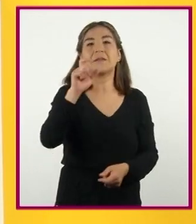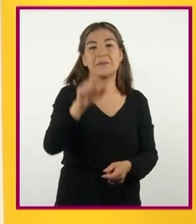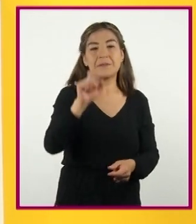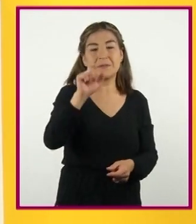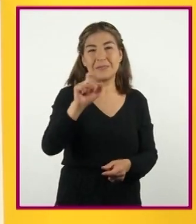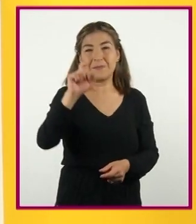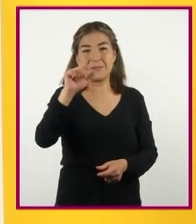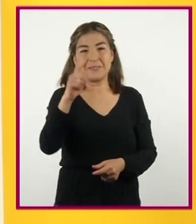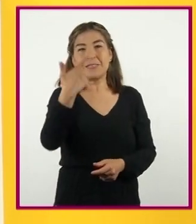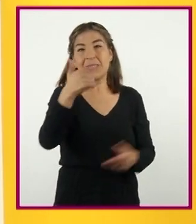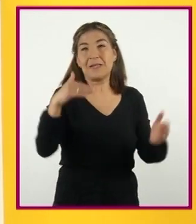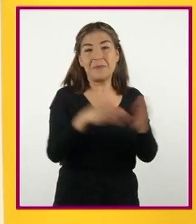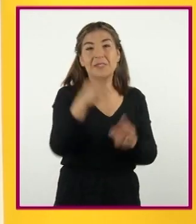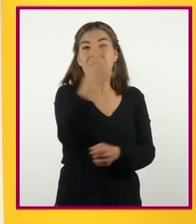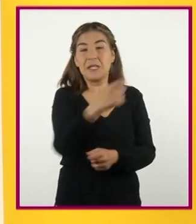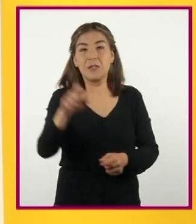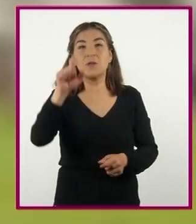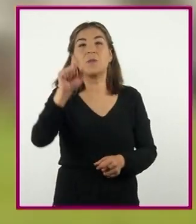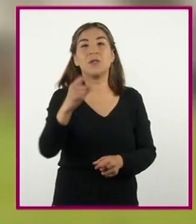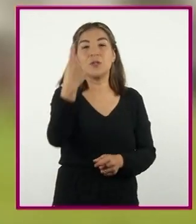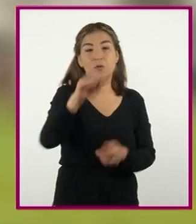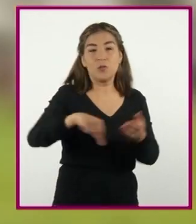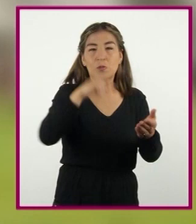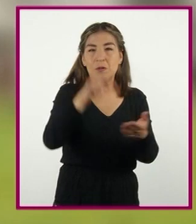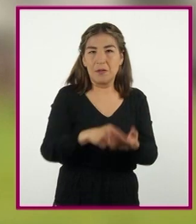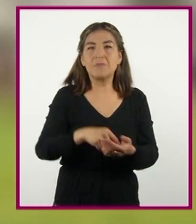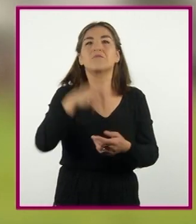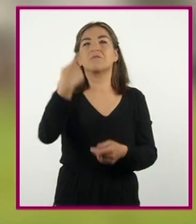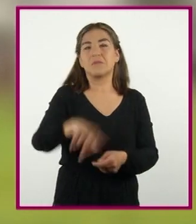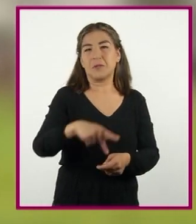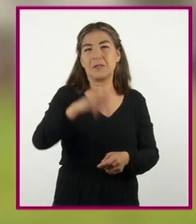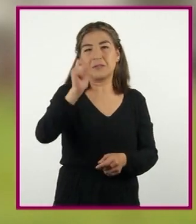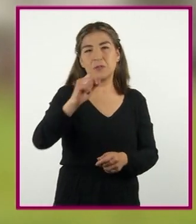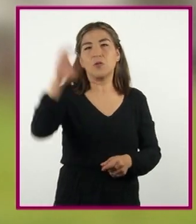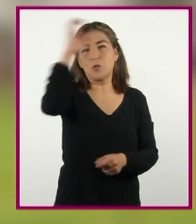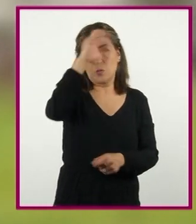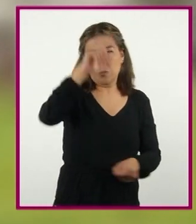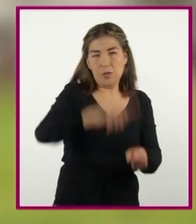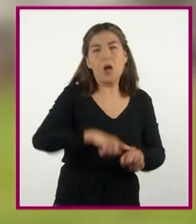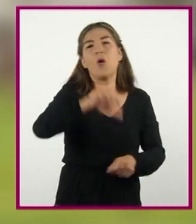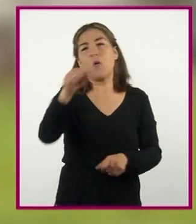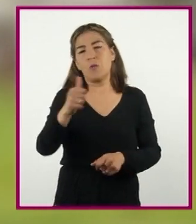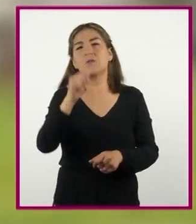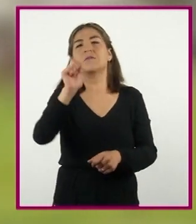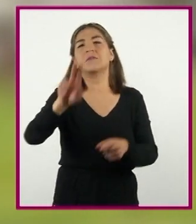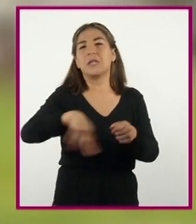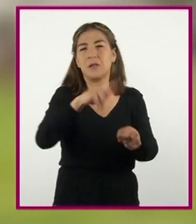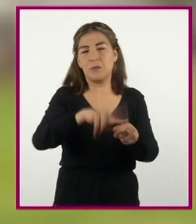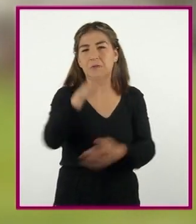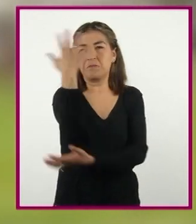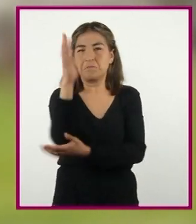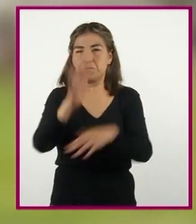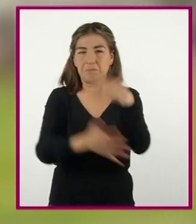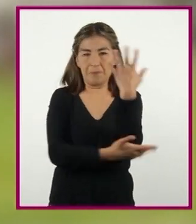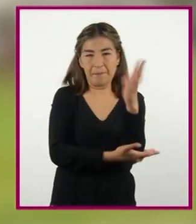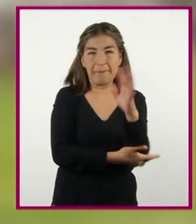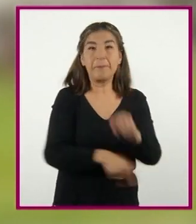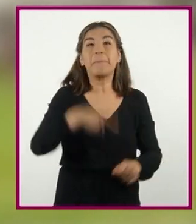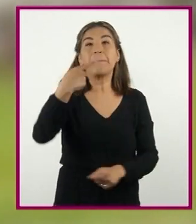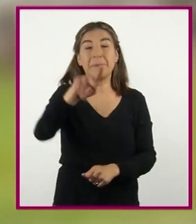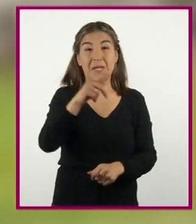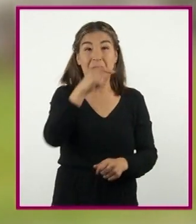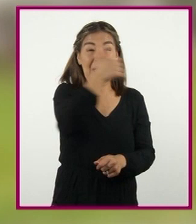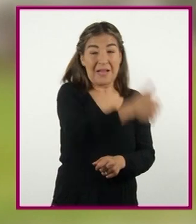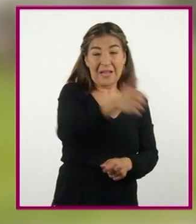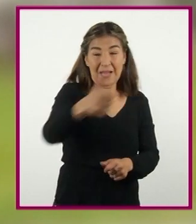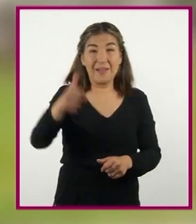sitios patrimoniales. Algunos son culturales y otros naturales. Pero cada rincón de la Tierra y